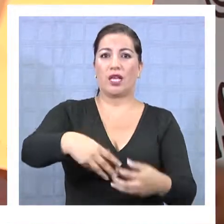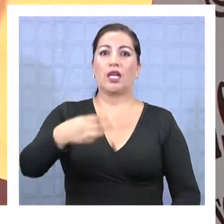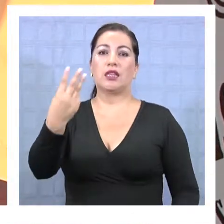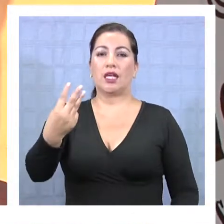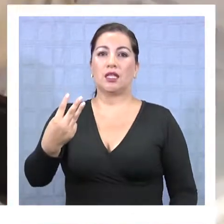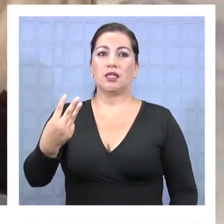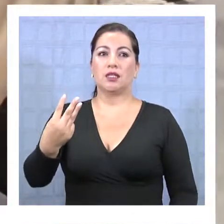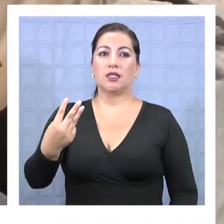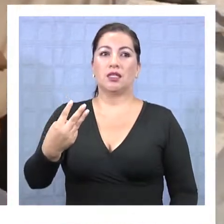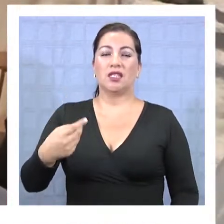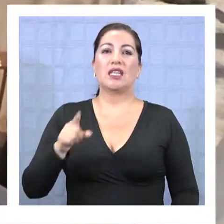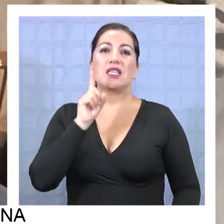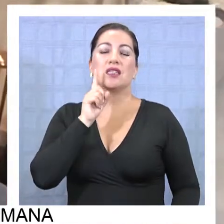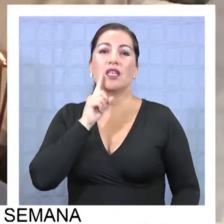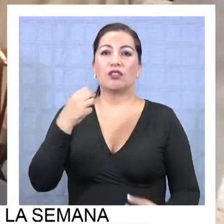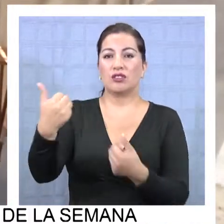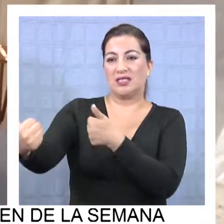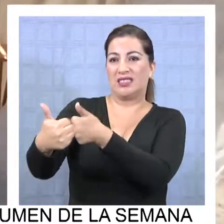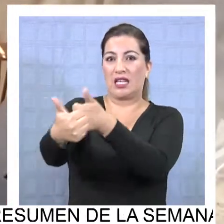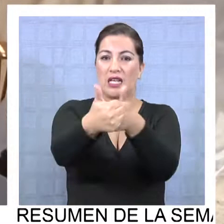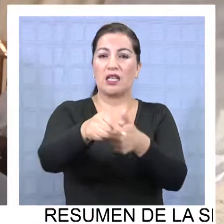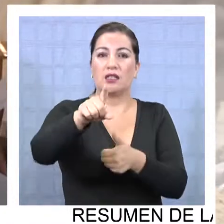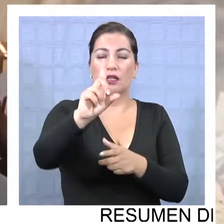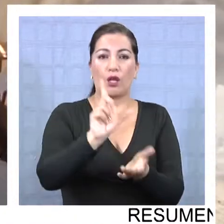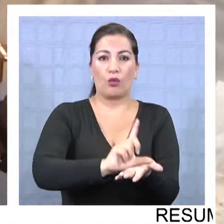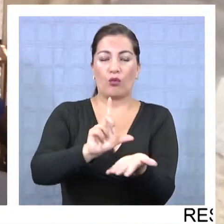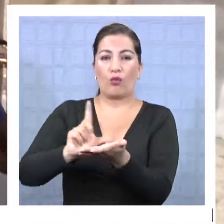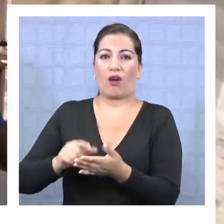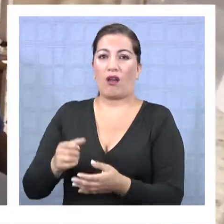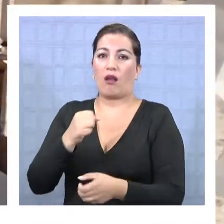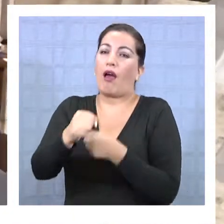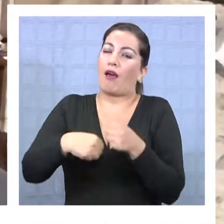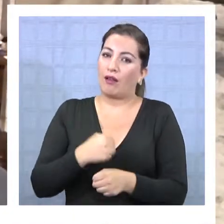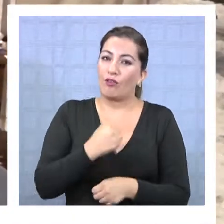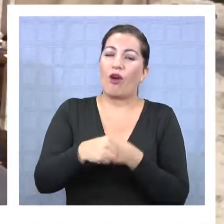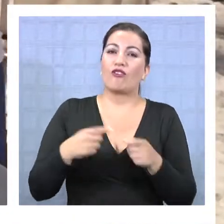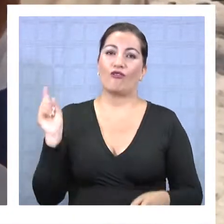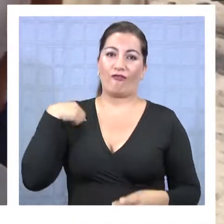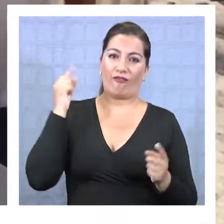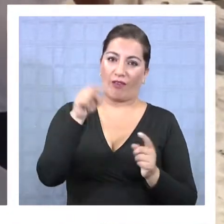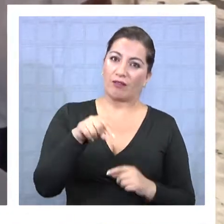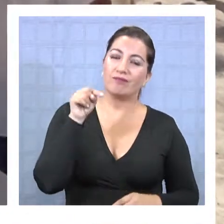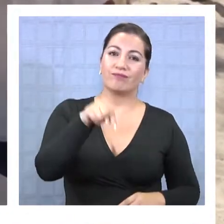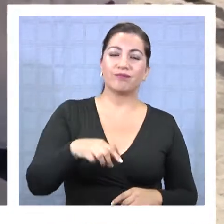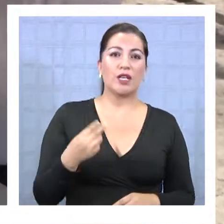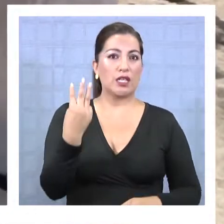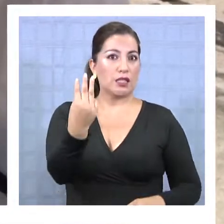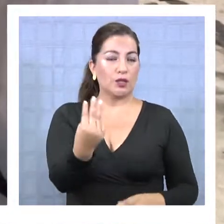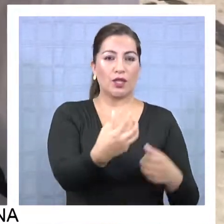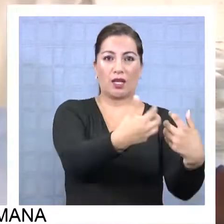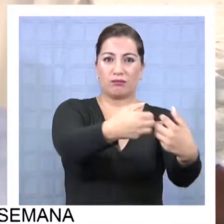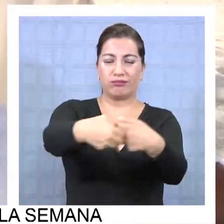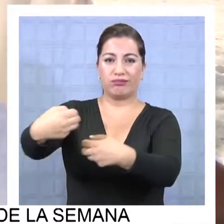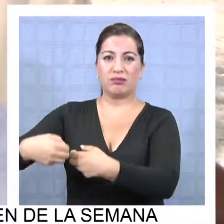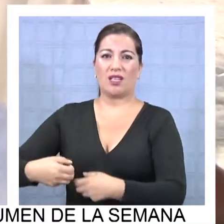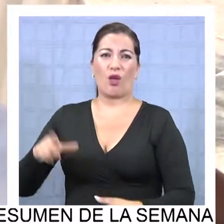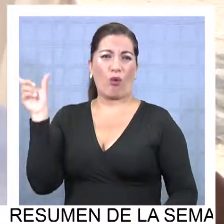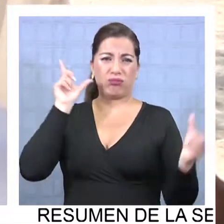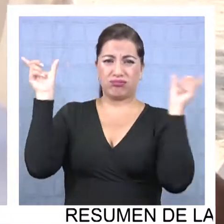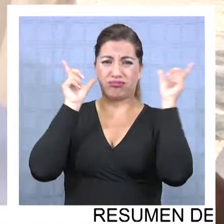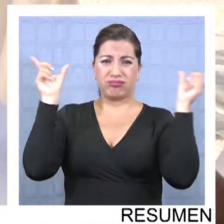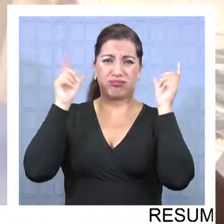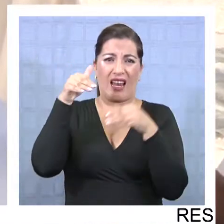porque son tres los frustrados que se ponen cerca de este puesto que yo me he instalado año tras año. Y son los tres que están generando con un ruido